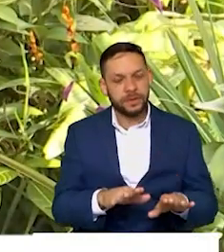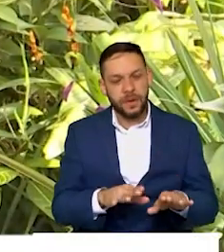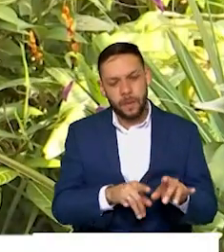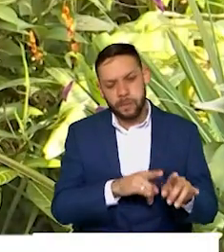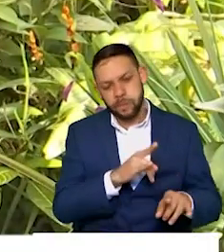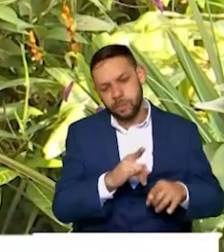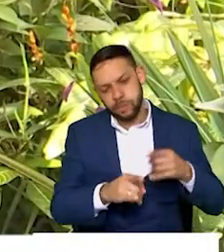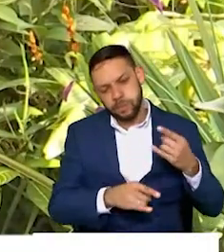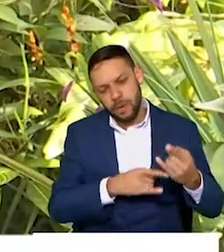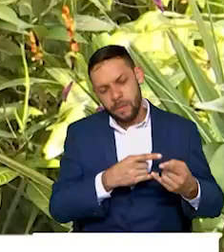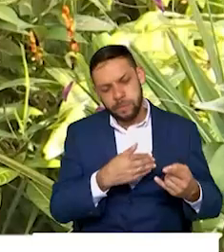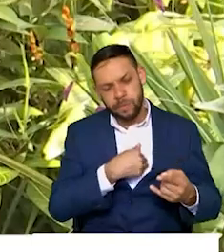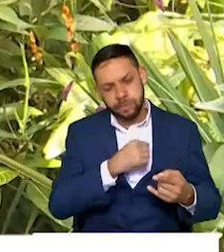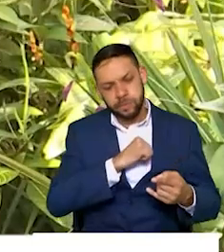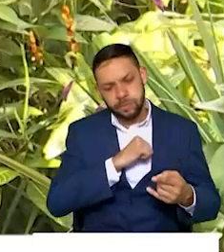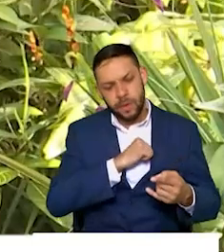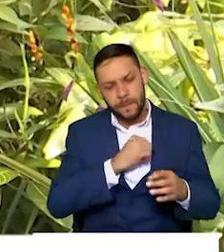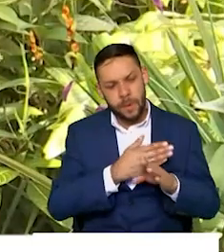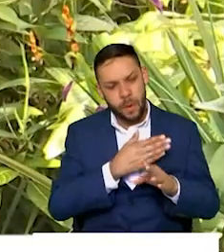eso duele mucho.